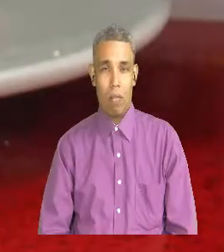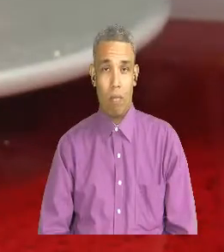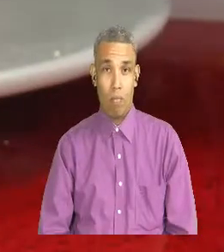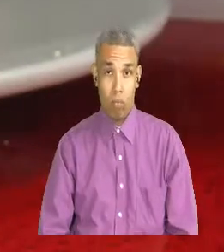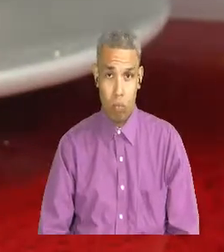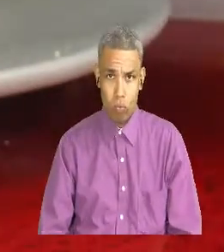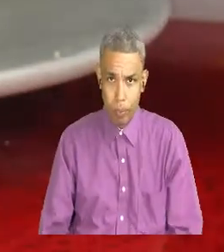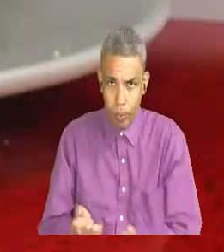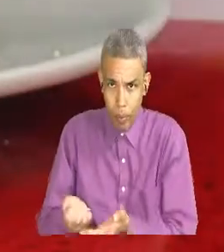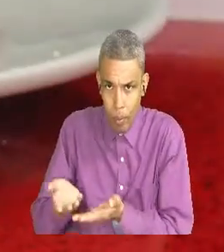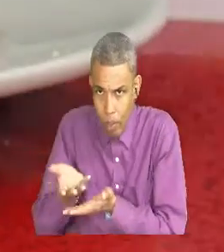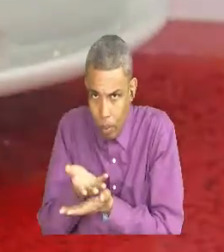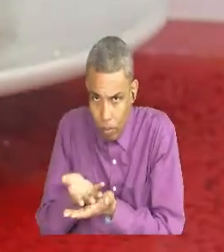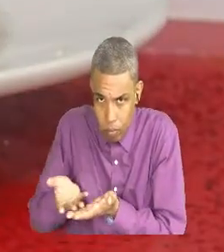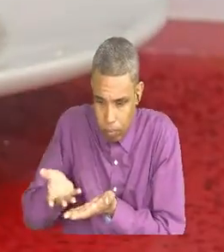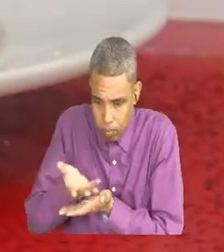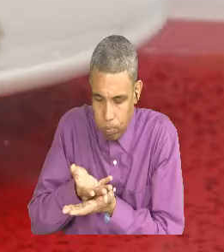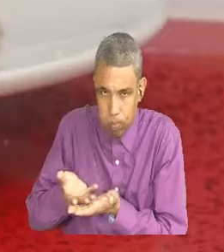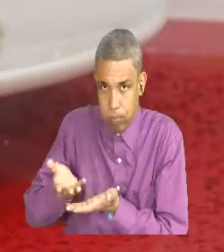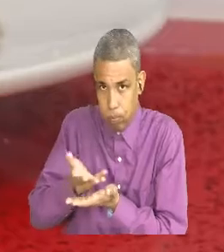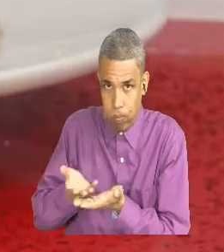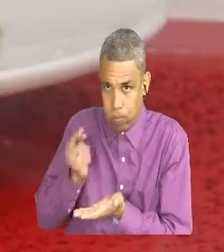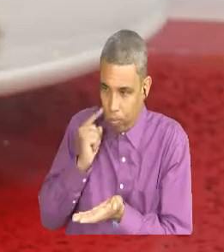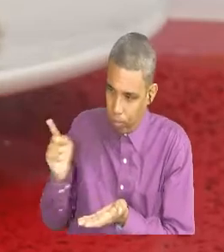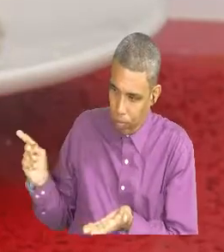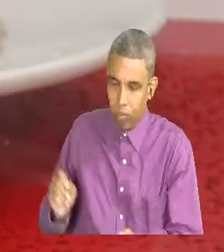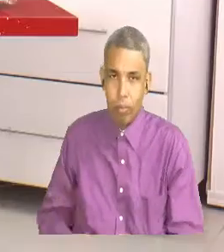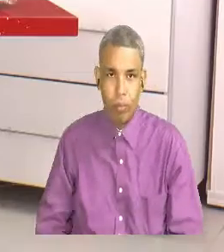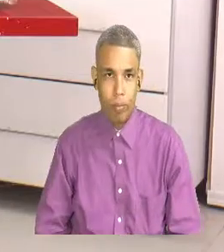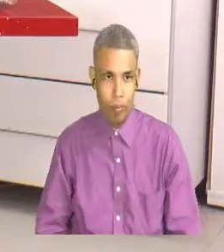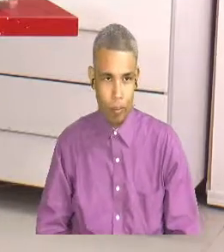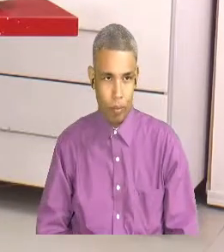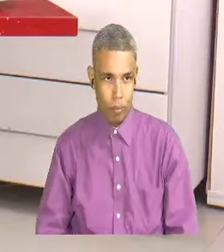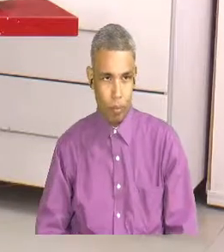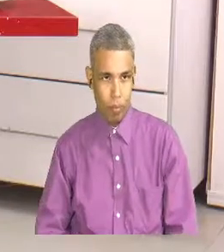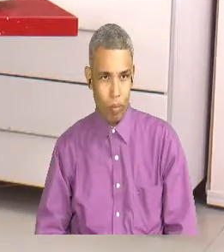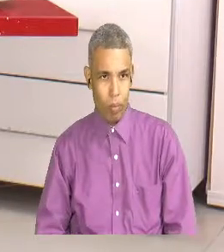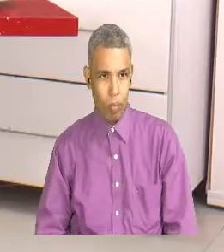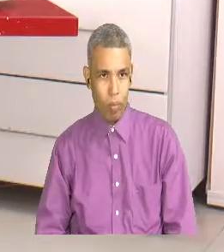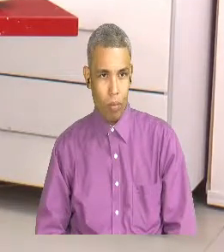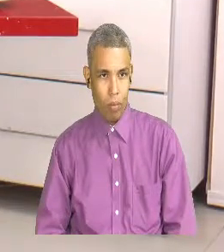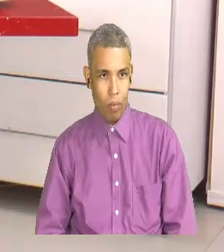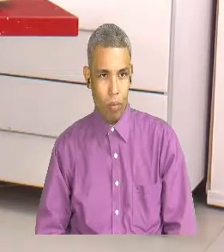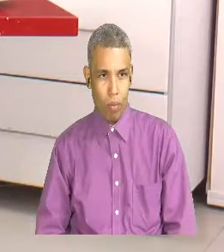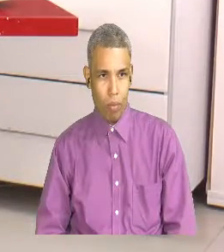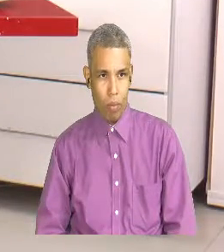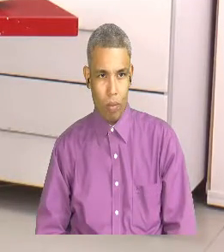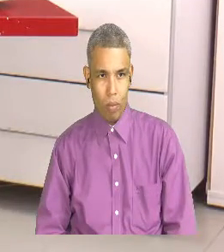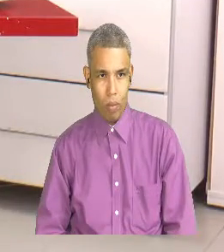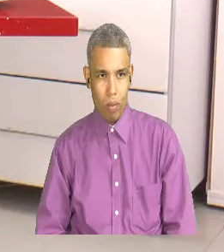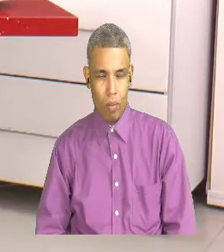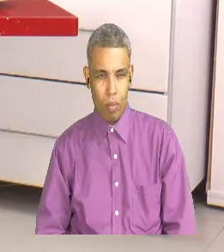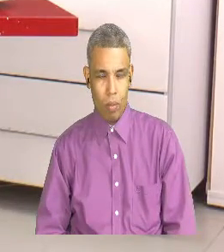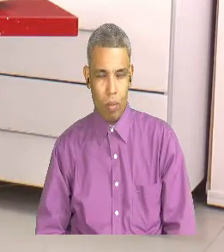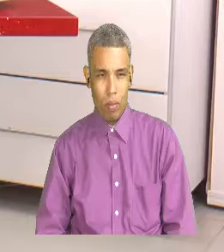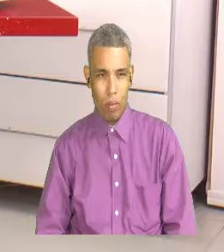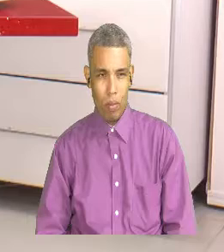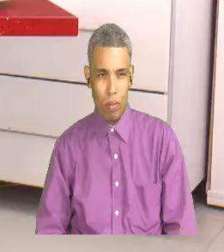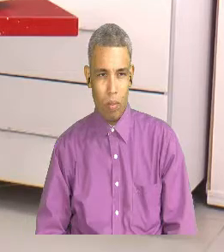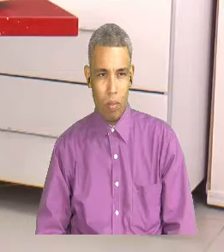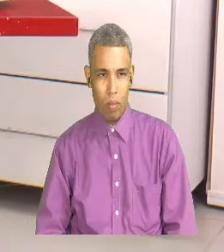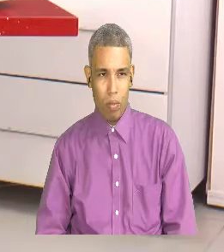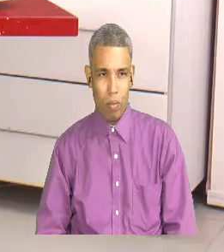todo muy, muy parejito. Ahí le puedes adicionar a tu plato. Aquí como que uno de estos.